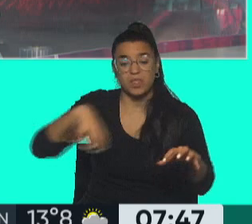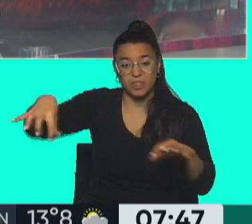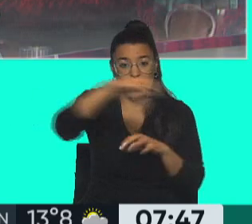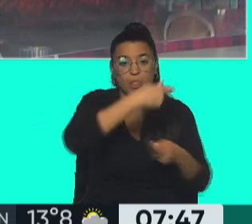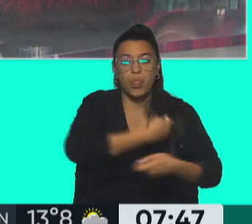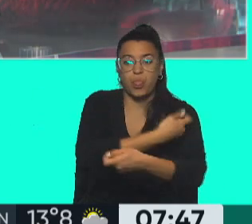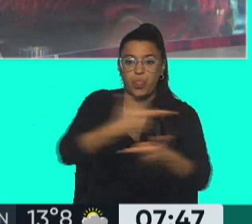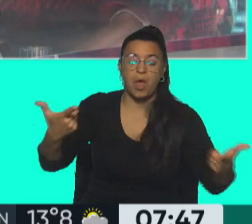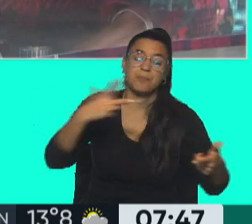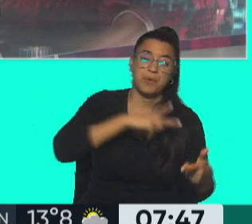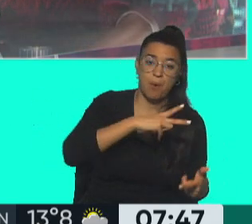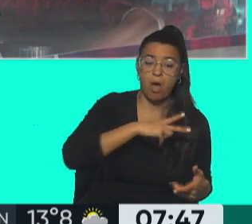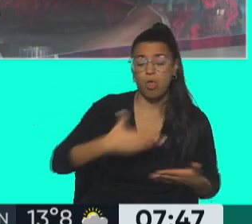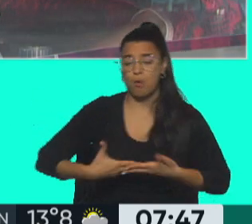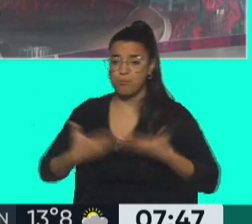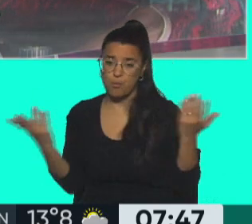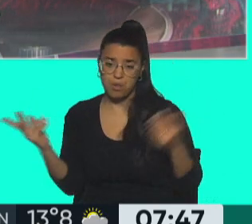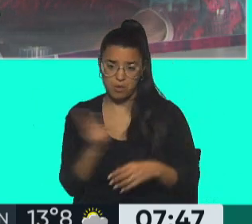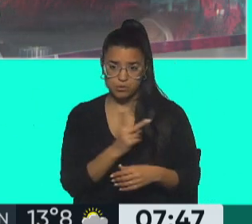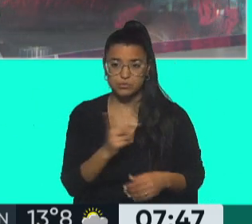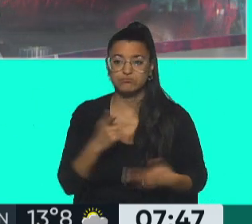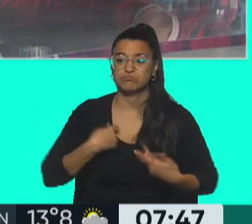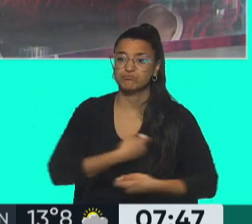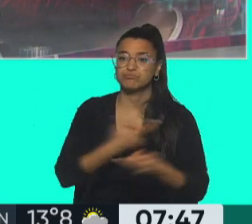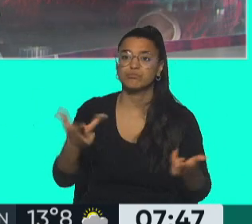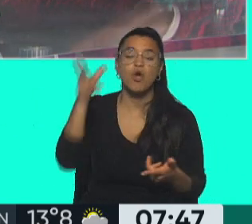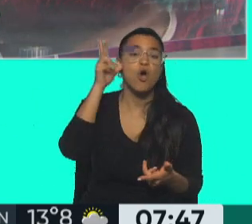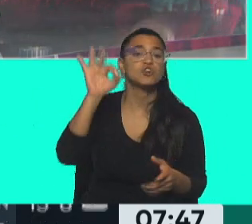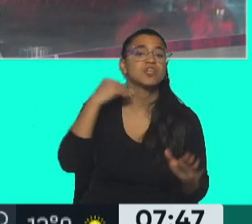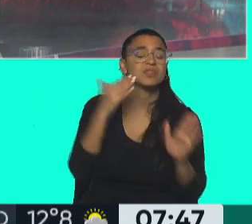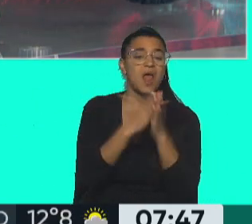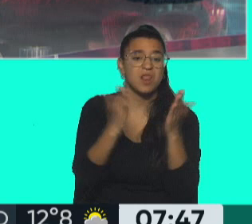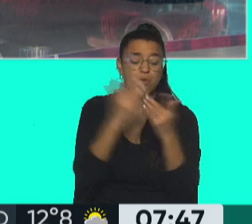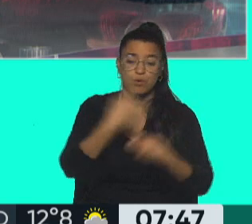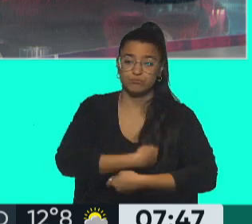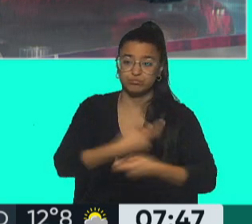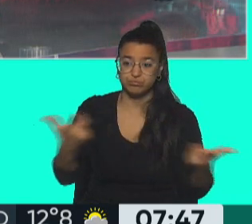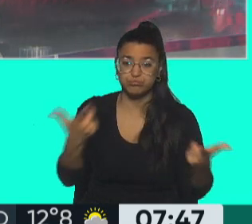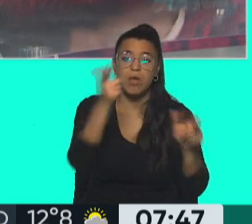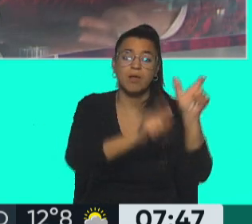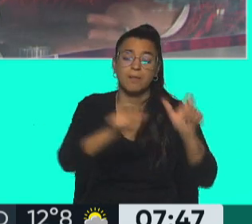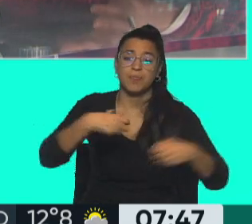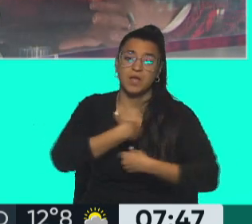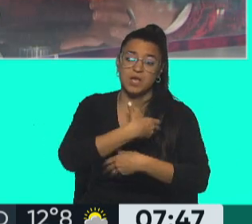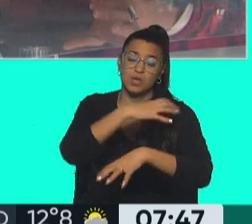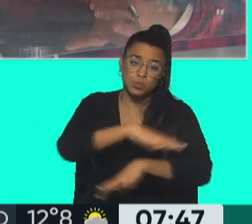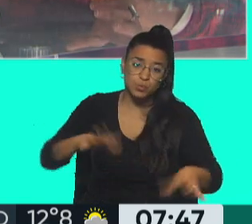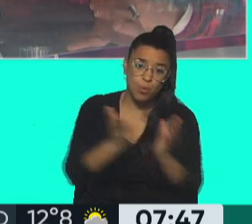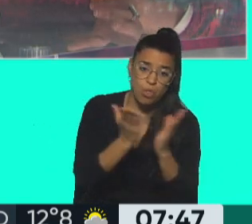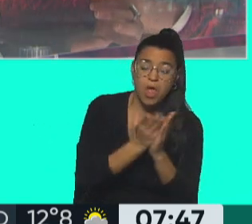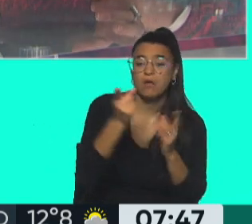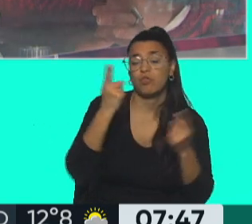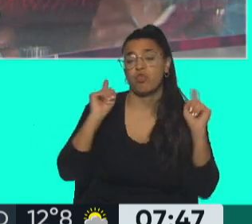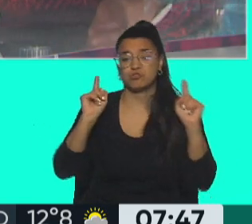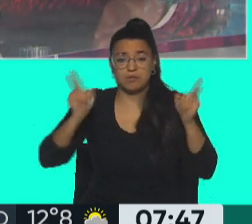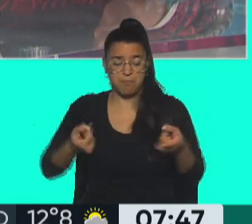tanto privados como públicos y son 80 libros que están a disposición de los estudiantes y de los docentes por supuesto